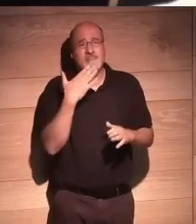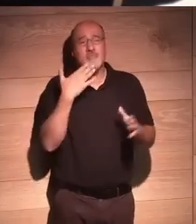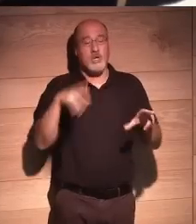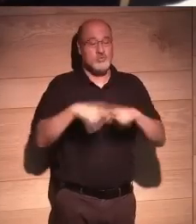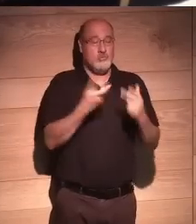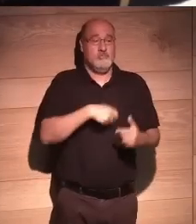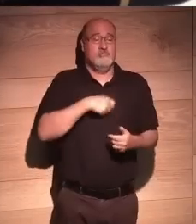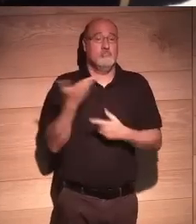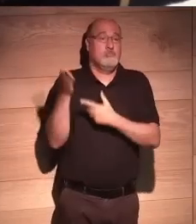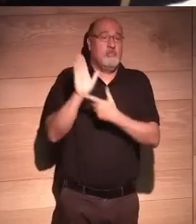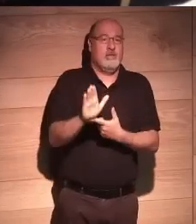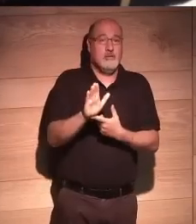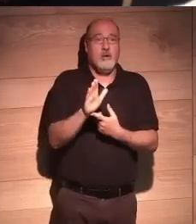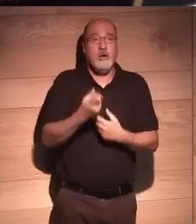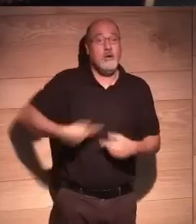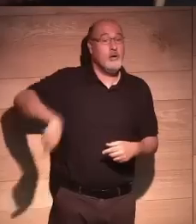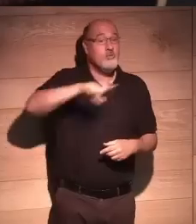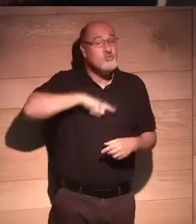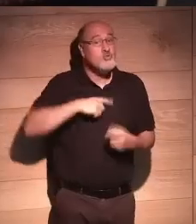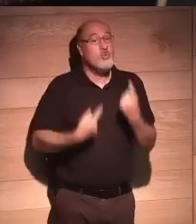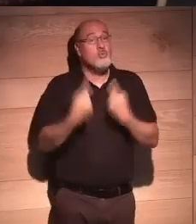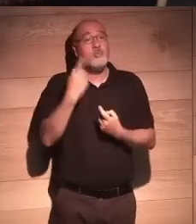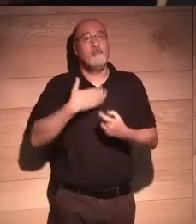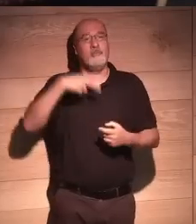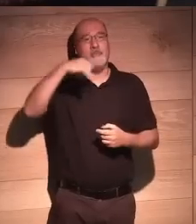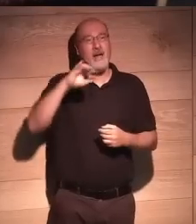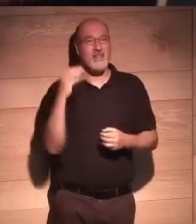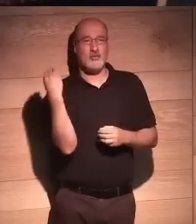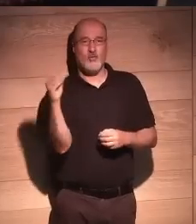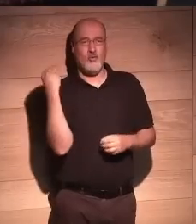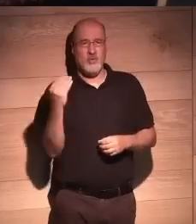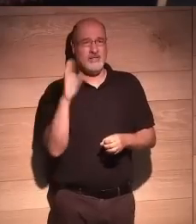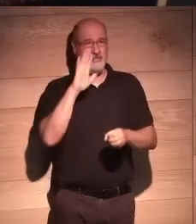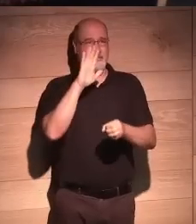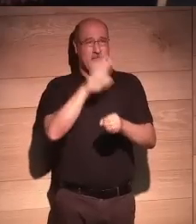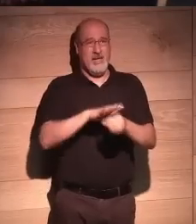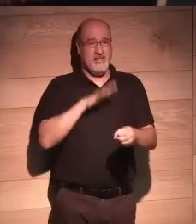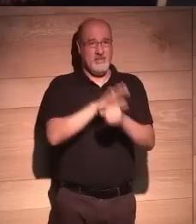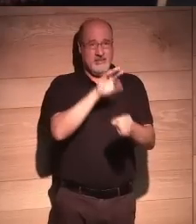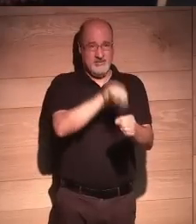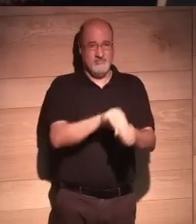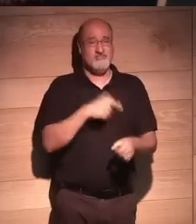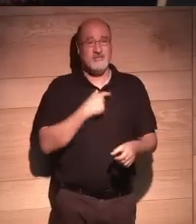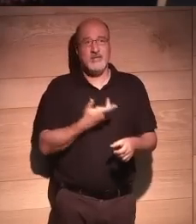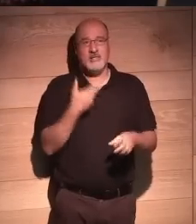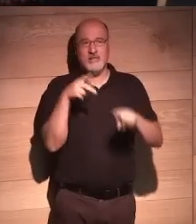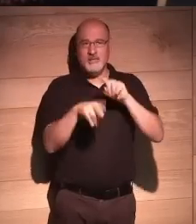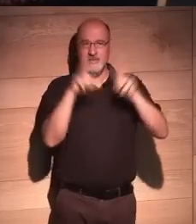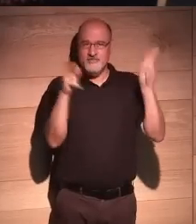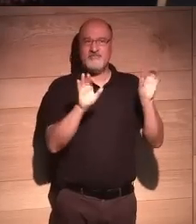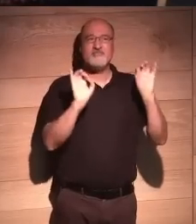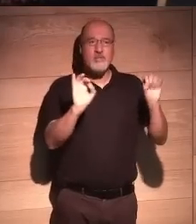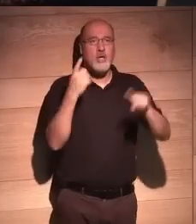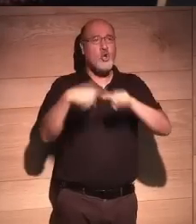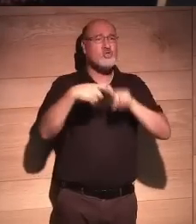sociedad española, y a muchos de nosotros, los martianos, jóvenes y tal, nos gustan series, pues por ejemplo, Stranger Things, que